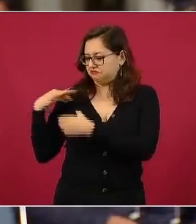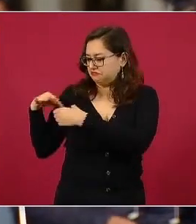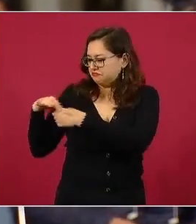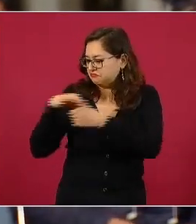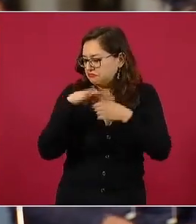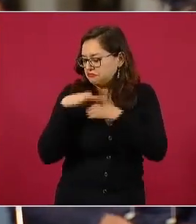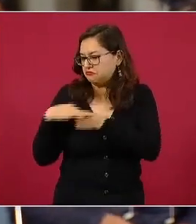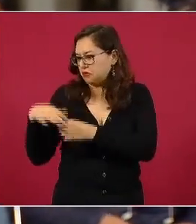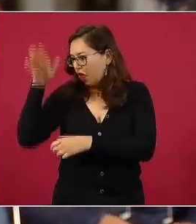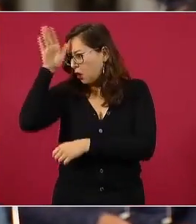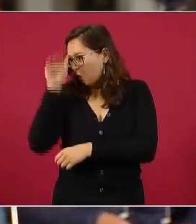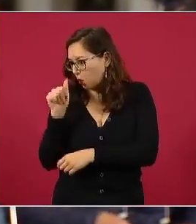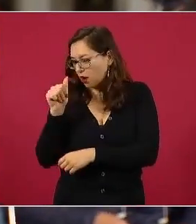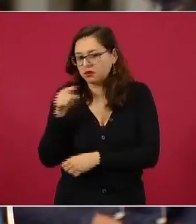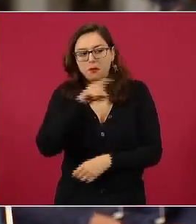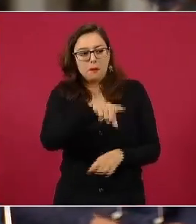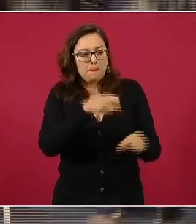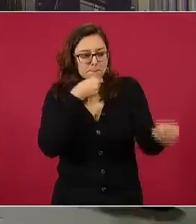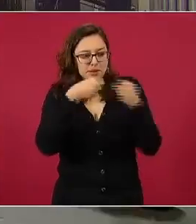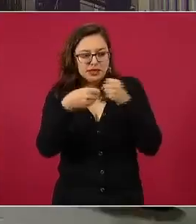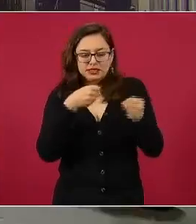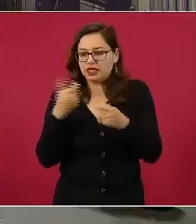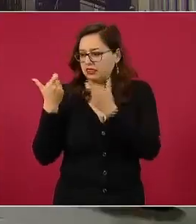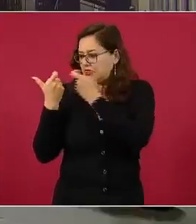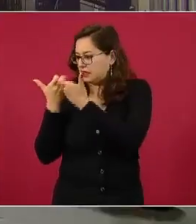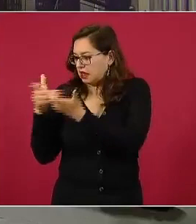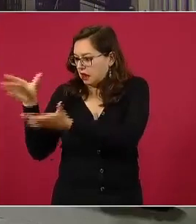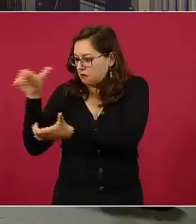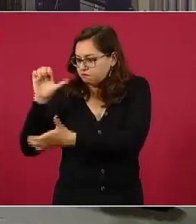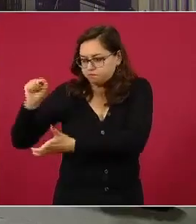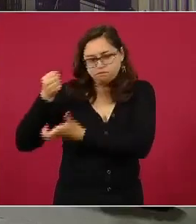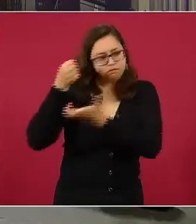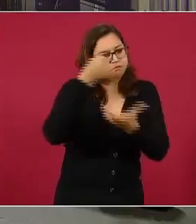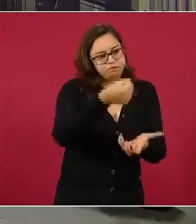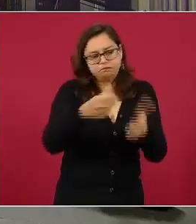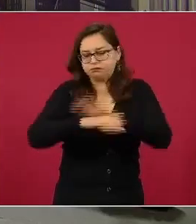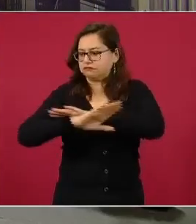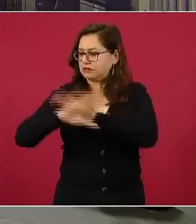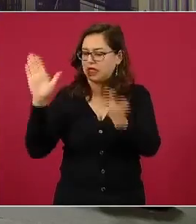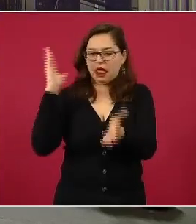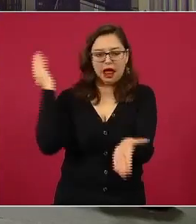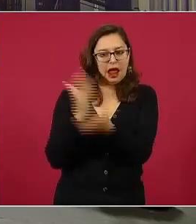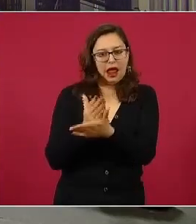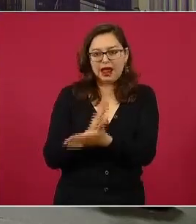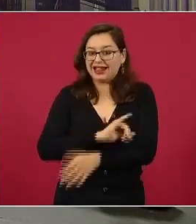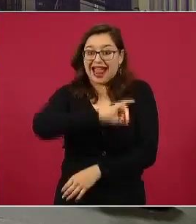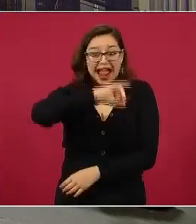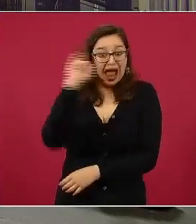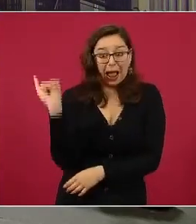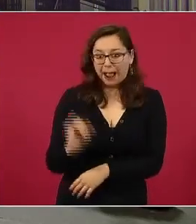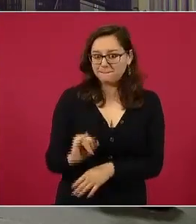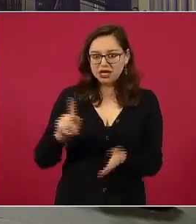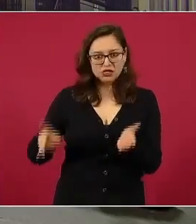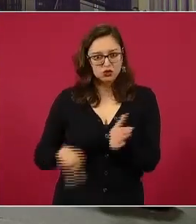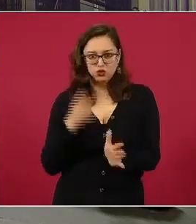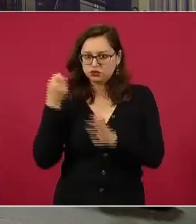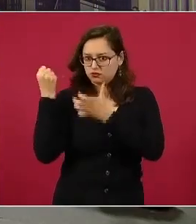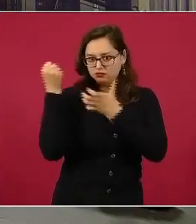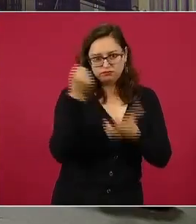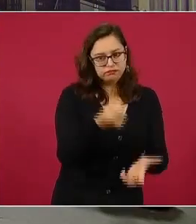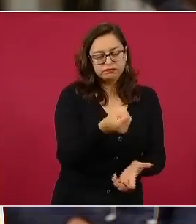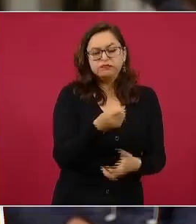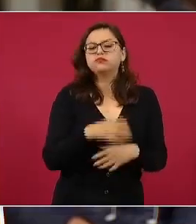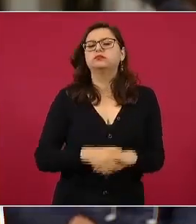dividendos del dinero público a la prensa. ¿Cuál es su reflexión sobre el futuro de la prensa, presidente? Aunque ya ha dado una